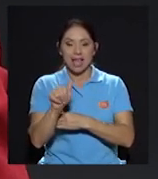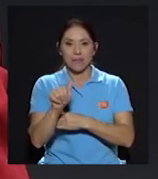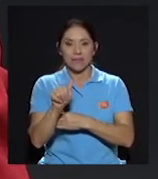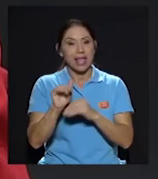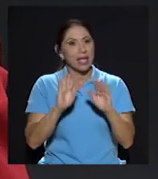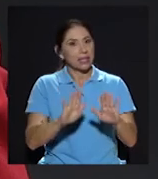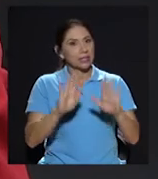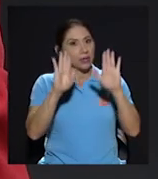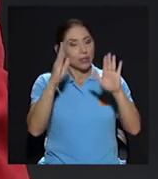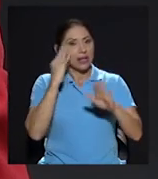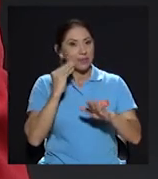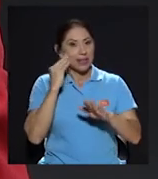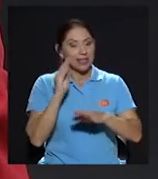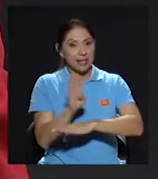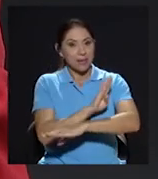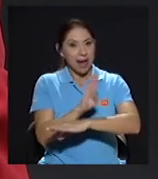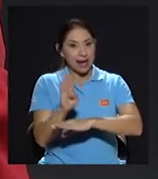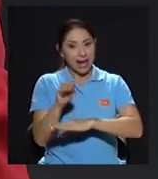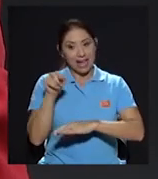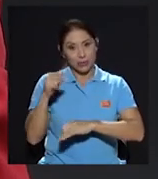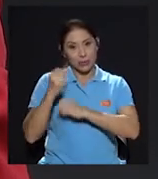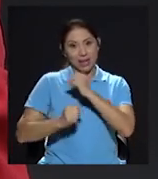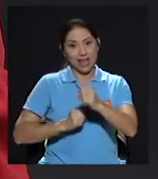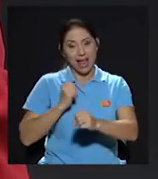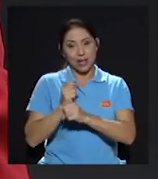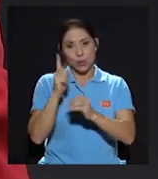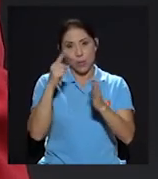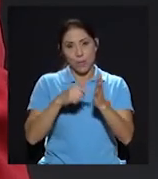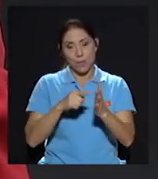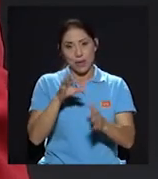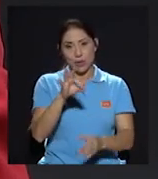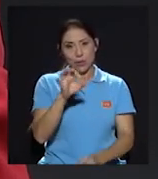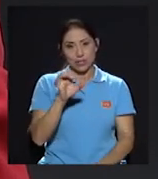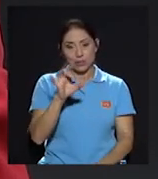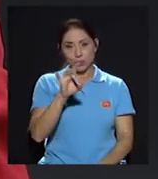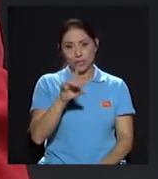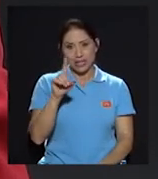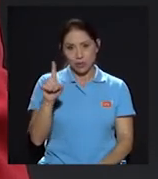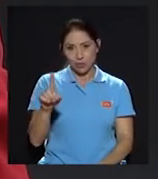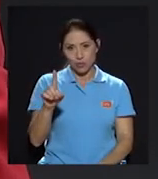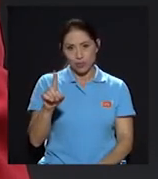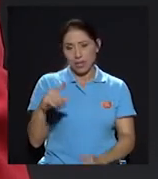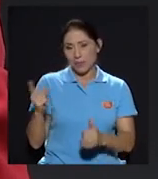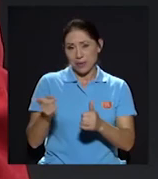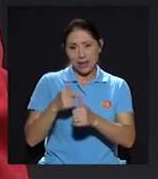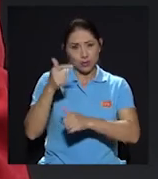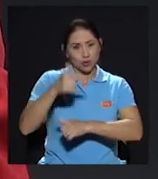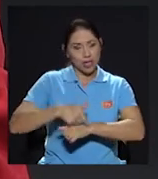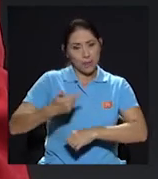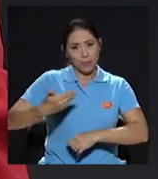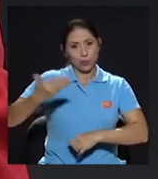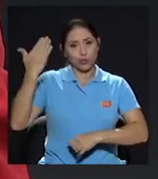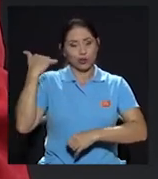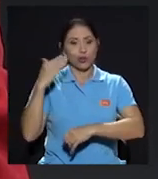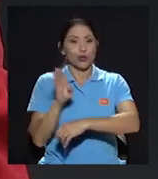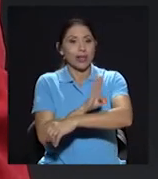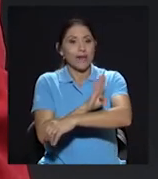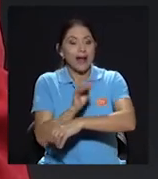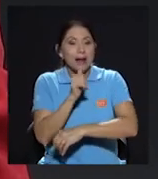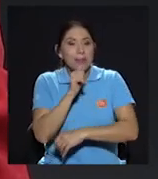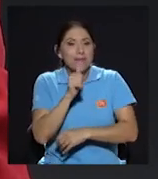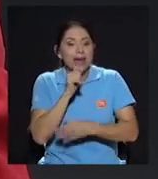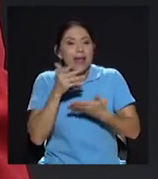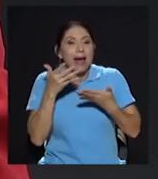esto no se ubique en el año 81 en los primeros en los primeros tiempos donde la banca privada apenas daba los primeros